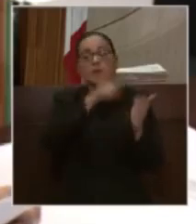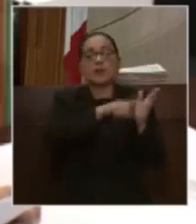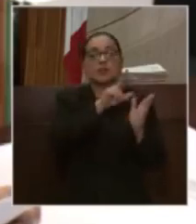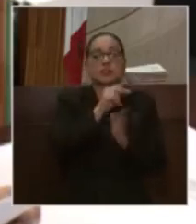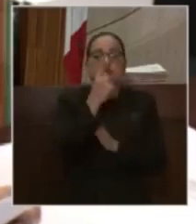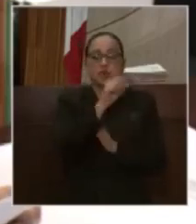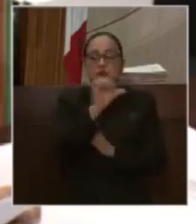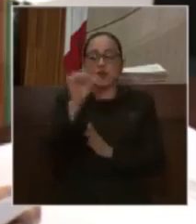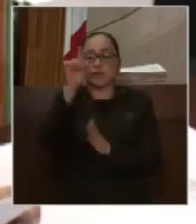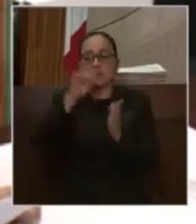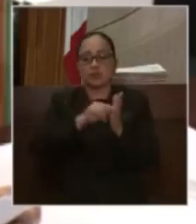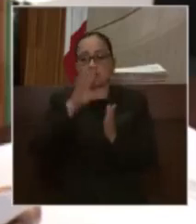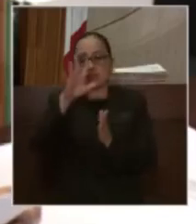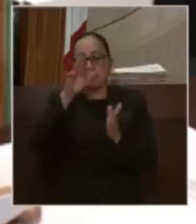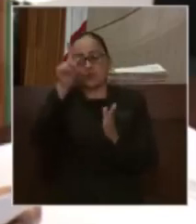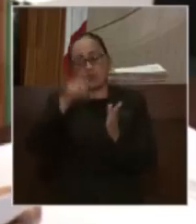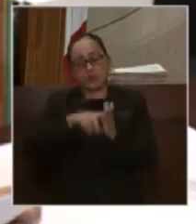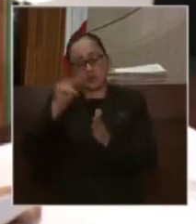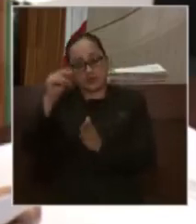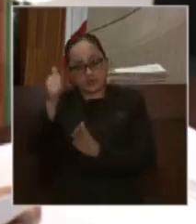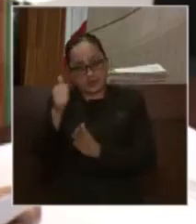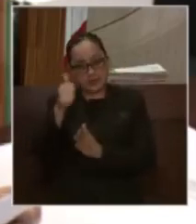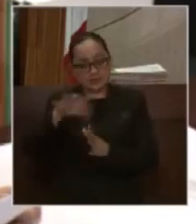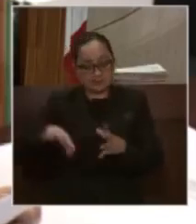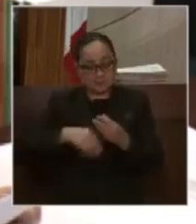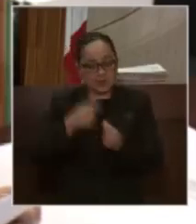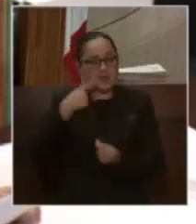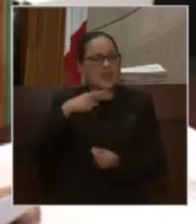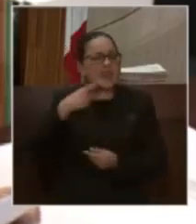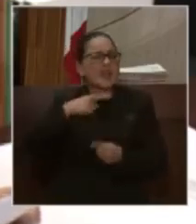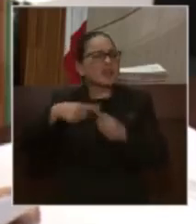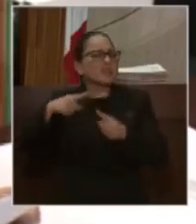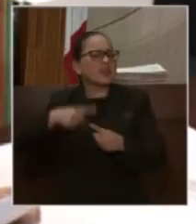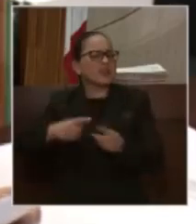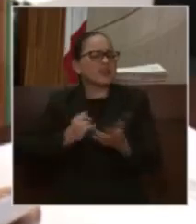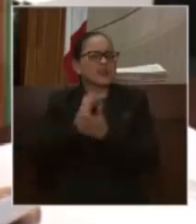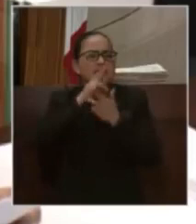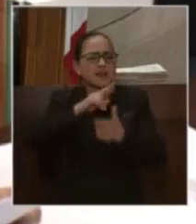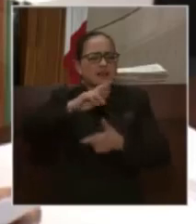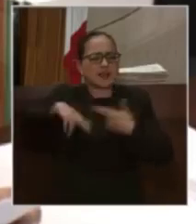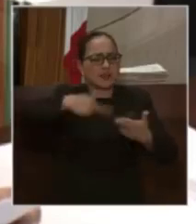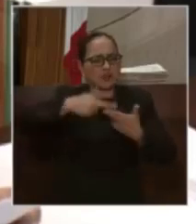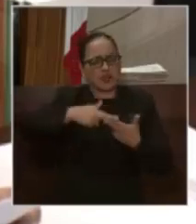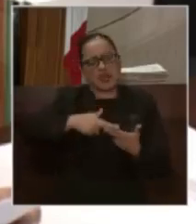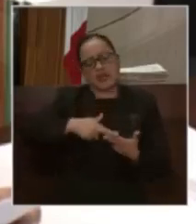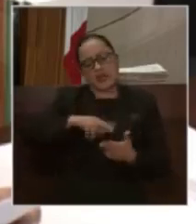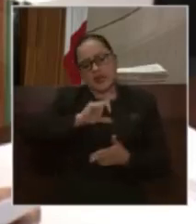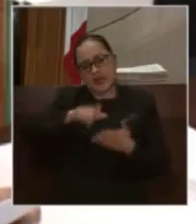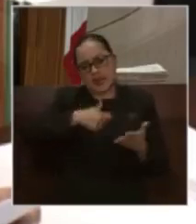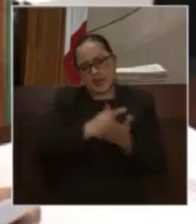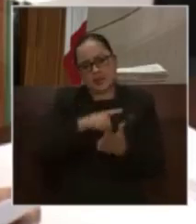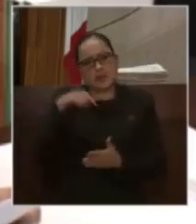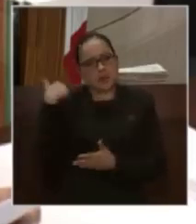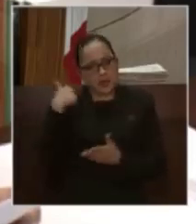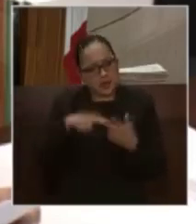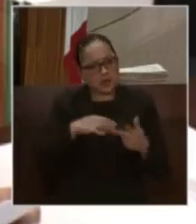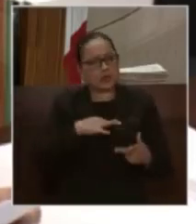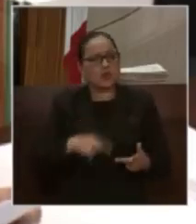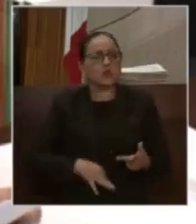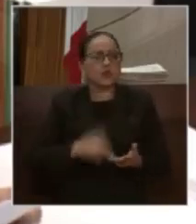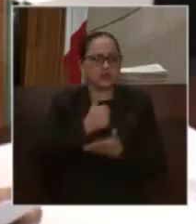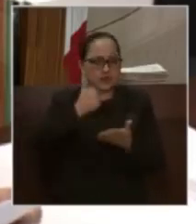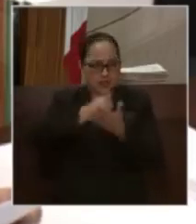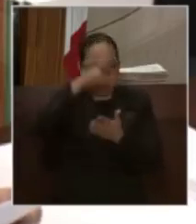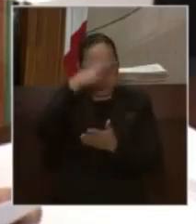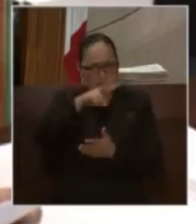1081, 1085 y 1086, interpuestas para controvertir diversas sentencias dictadas por las salas regionales Jalapa, Guadalajara, Toluca, Ciudad de